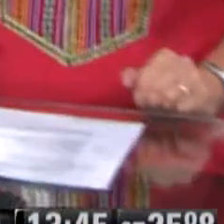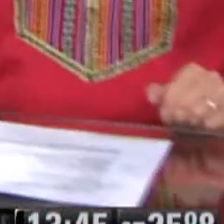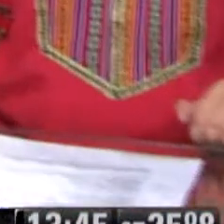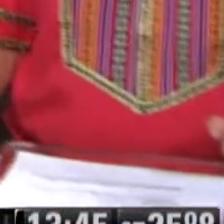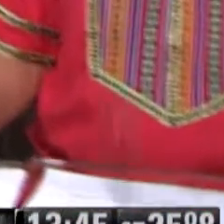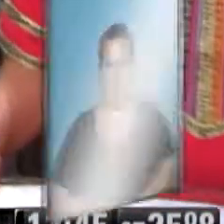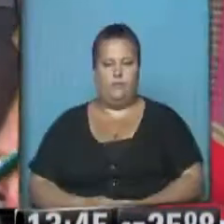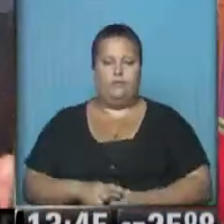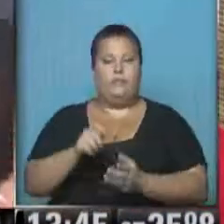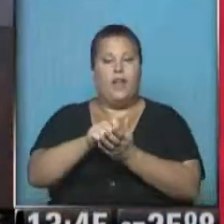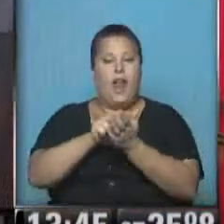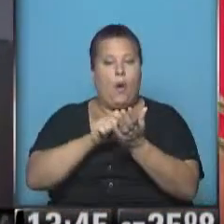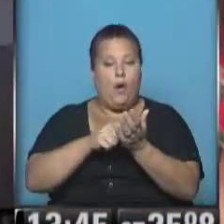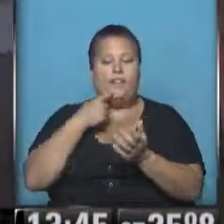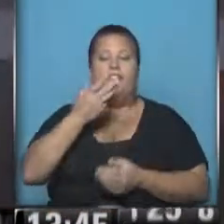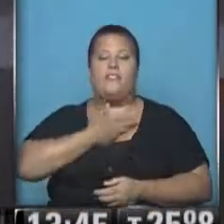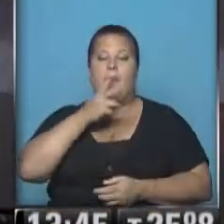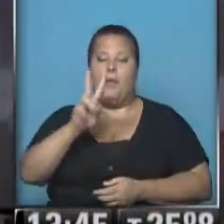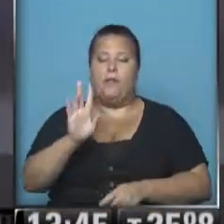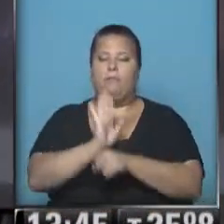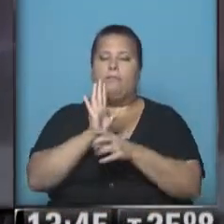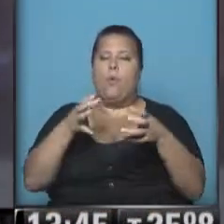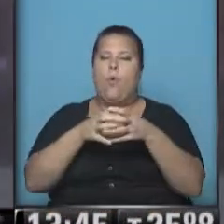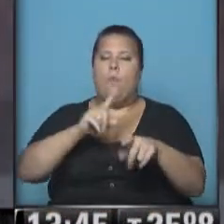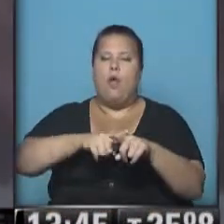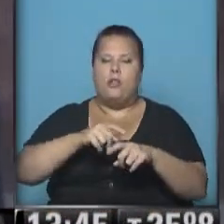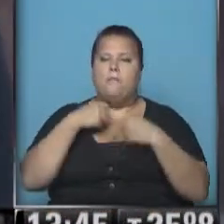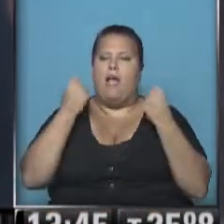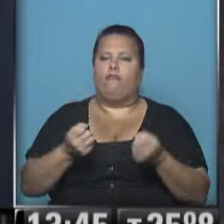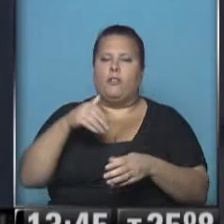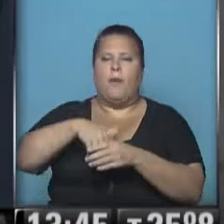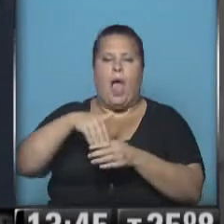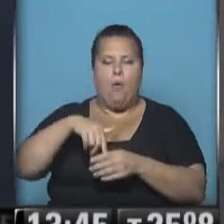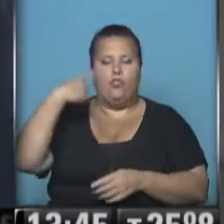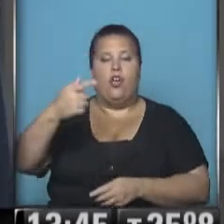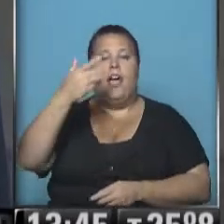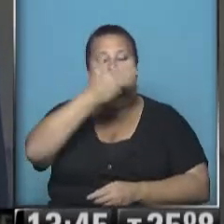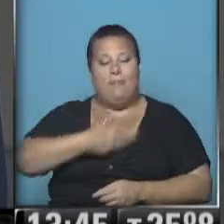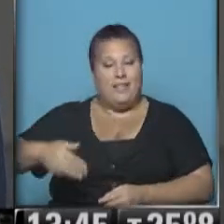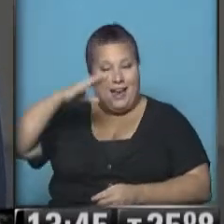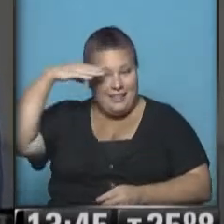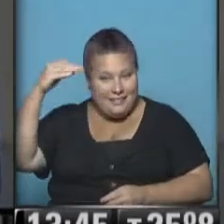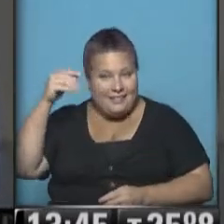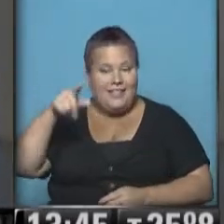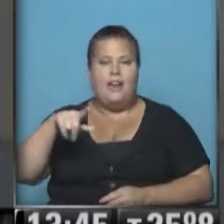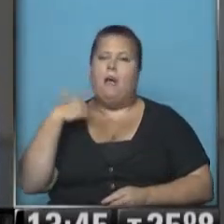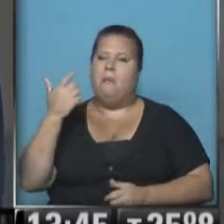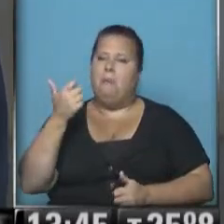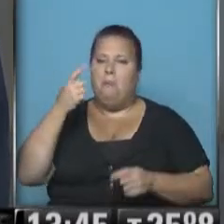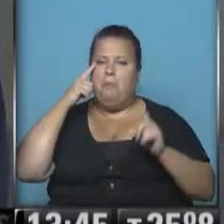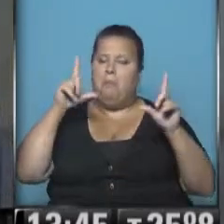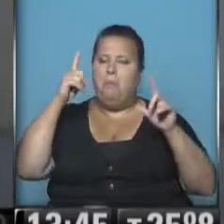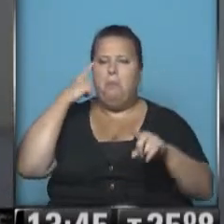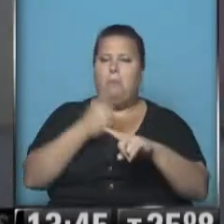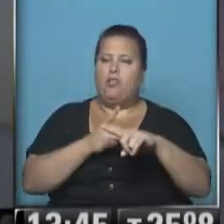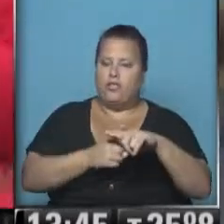una encuesta ubica al frente para la victoria como el partido con mayor intención de voto y a la presidenta cristina fernández con una muy alta imagen